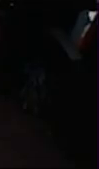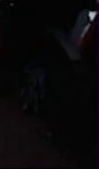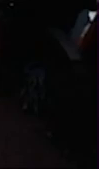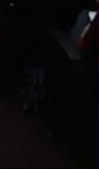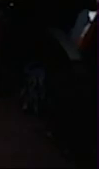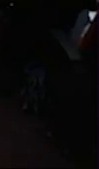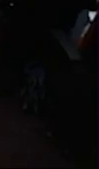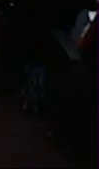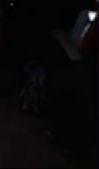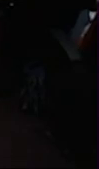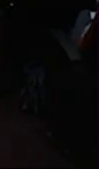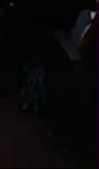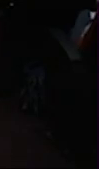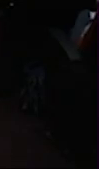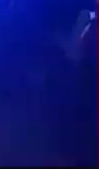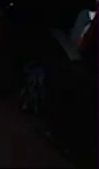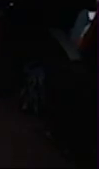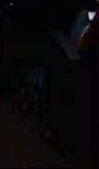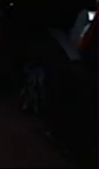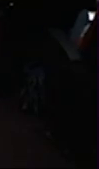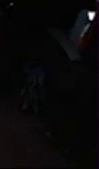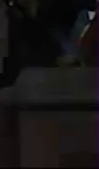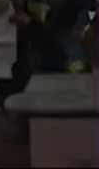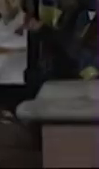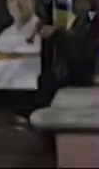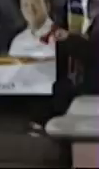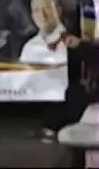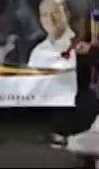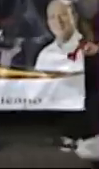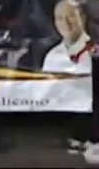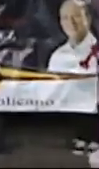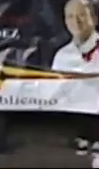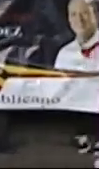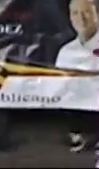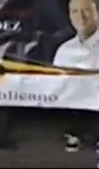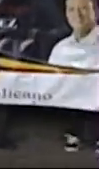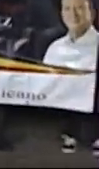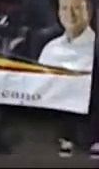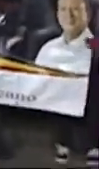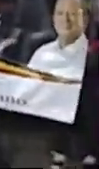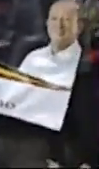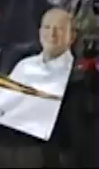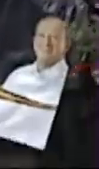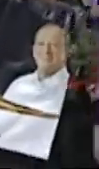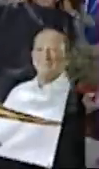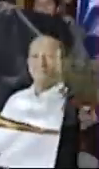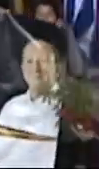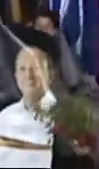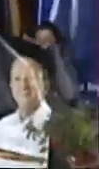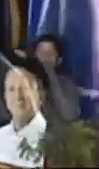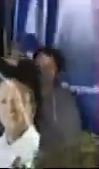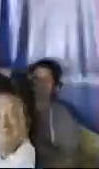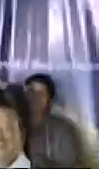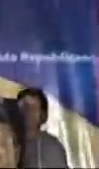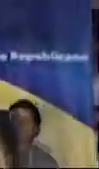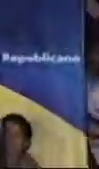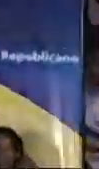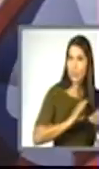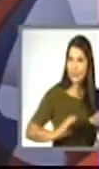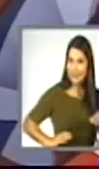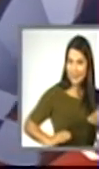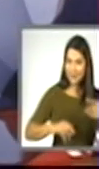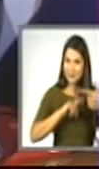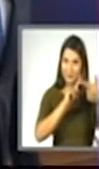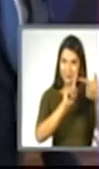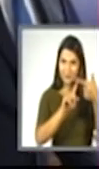observar dice este proceso electoral costarricense es de los mejores, es límpido, es pero es buenísimo en muchos ámbitos, pero pristino,